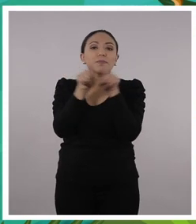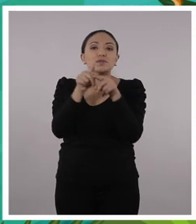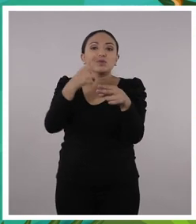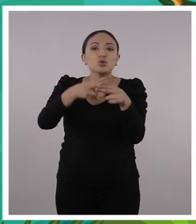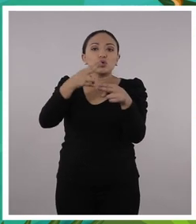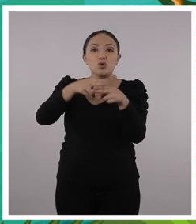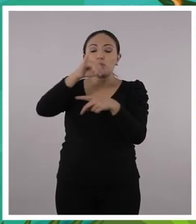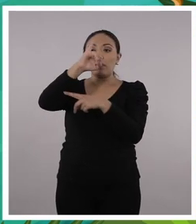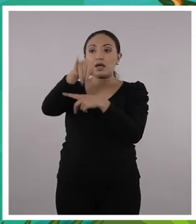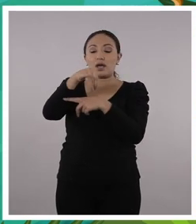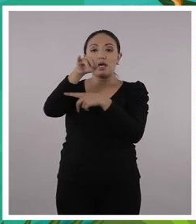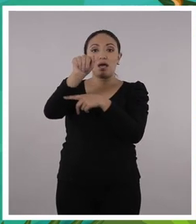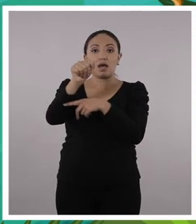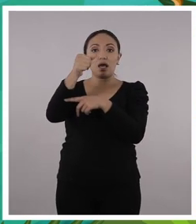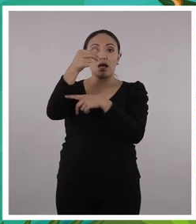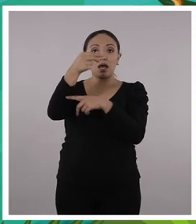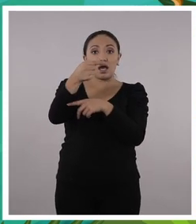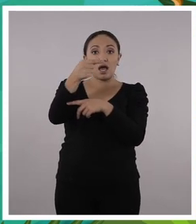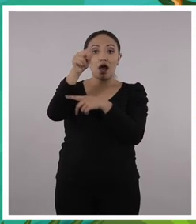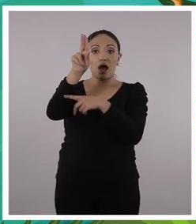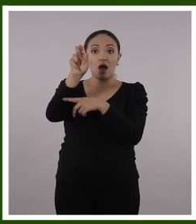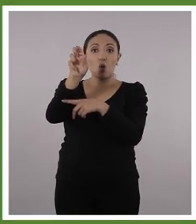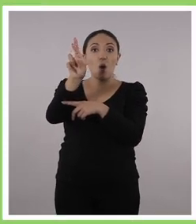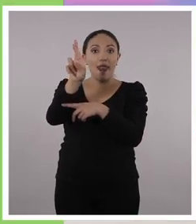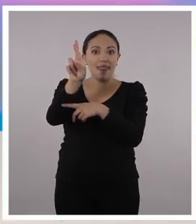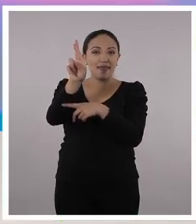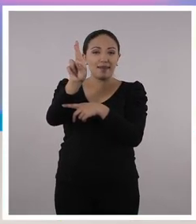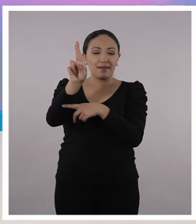¿Pueden tratar de imitar el sonido del jaguar?